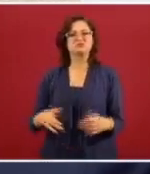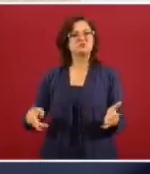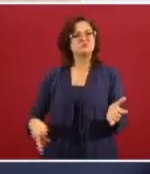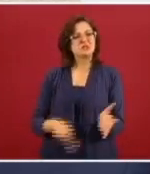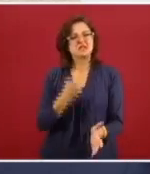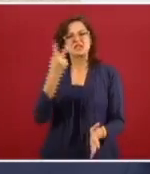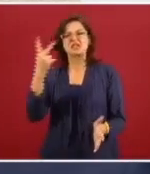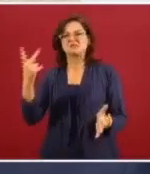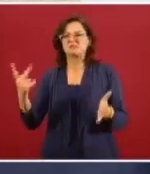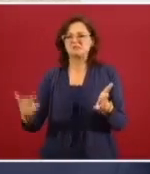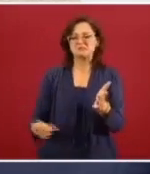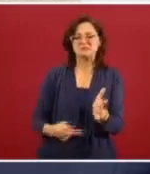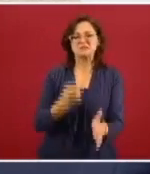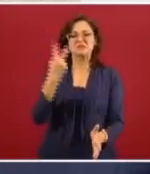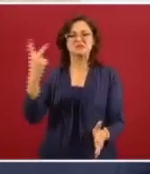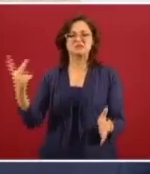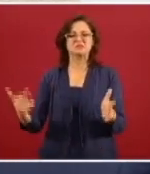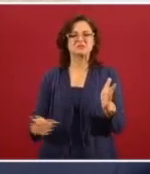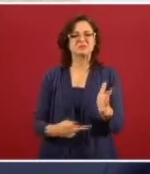sido